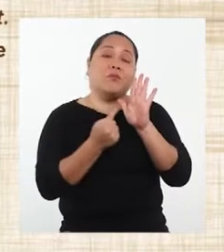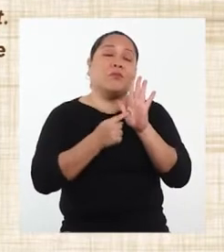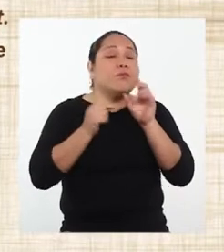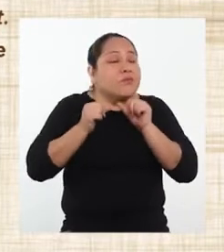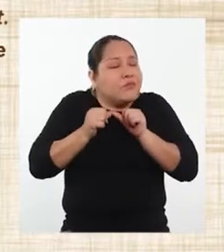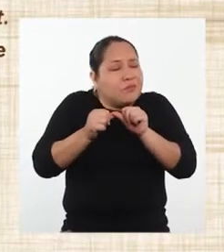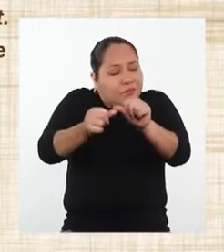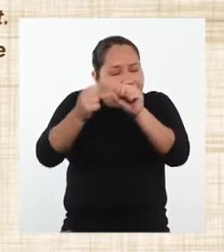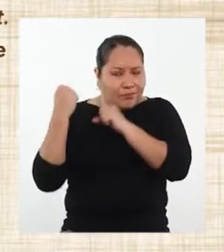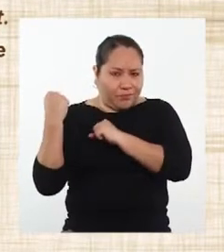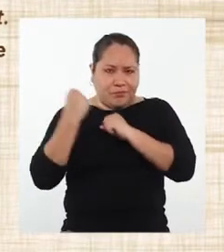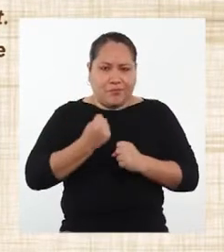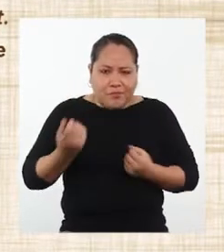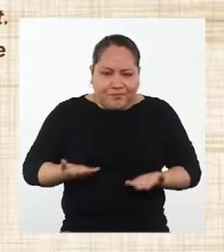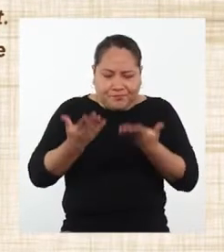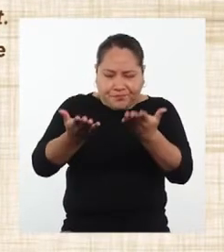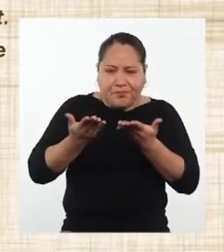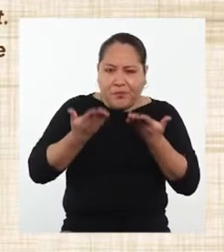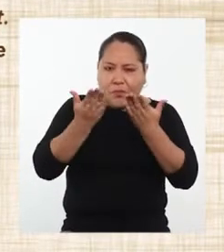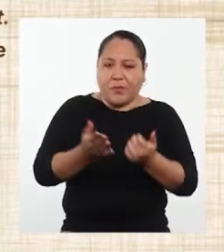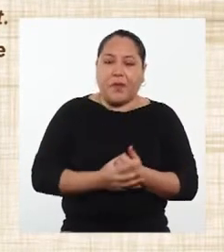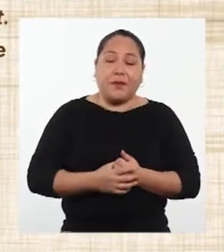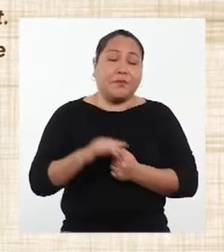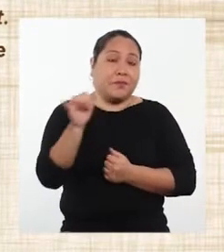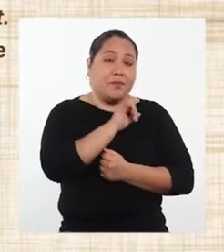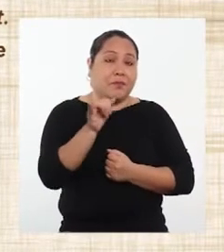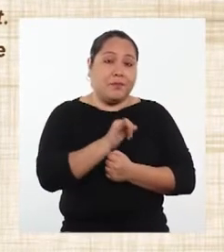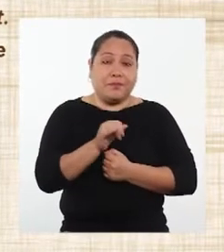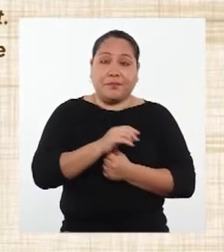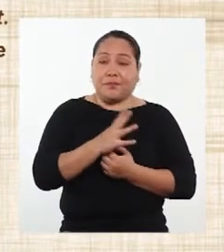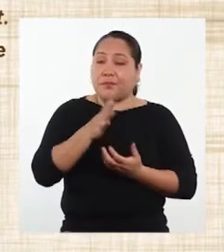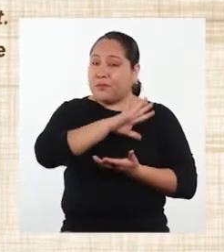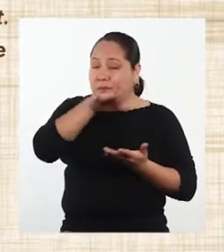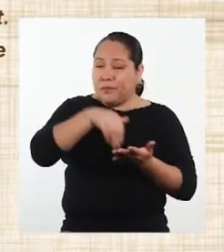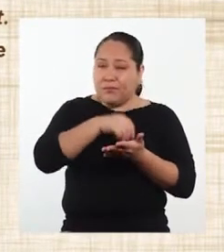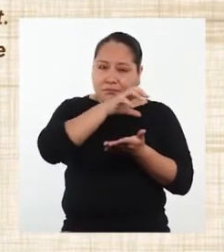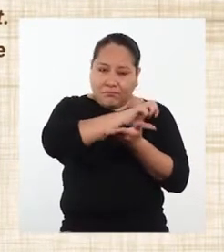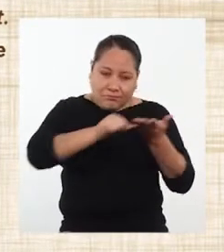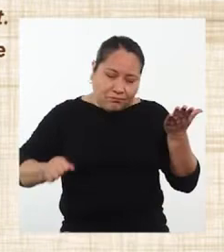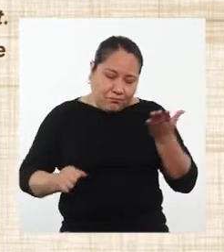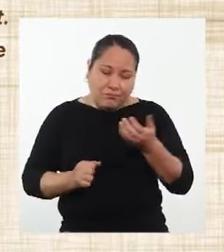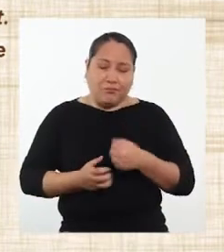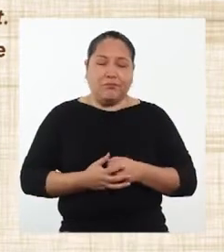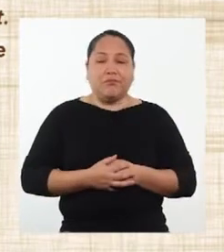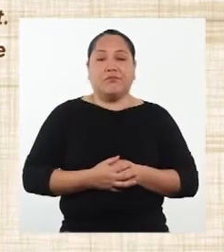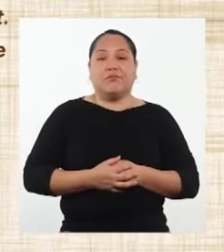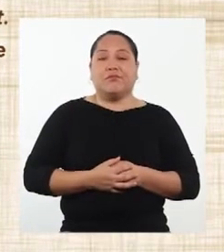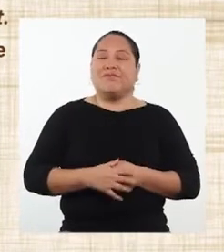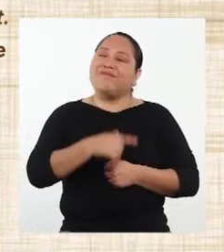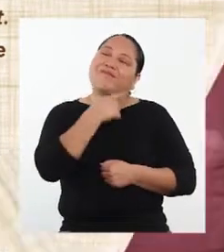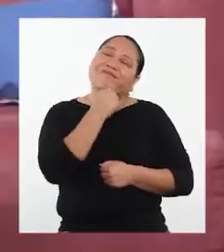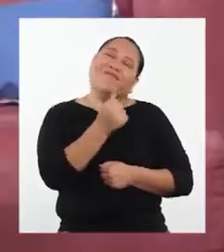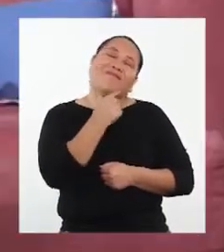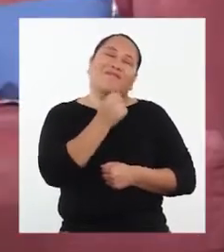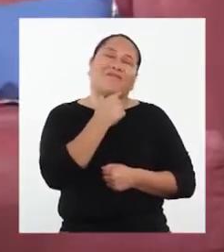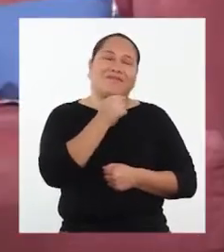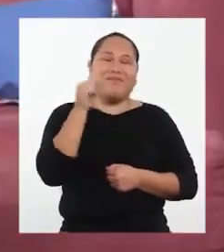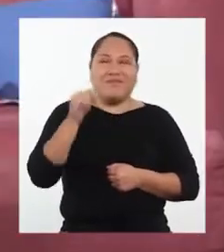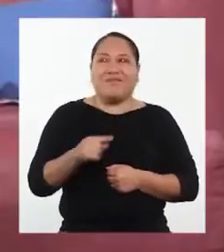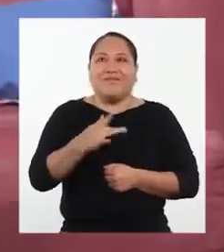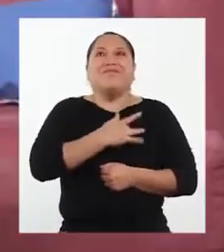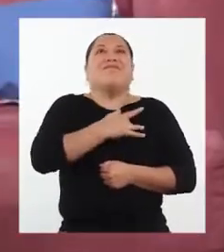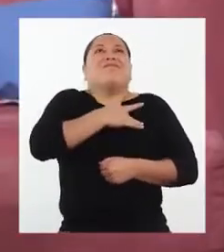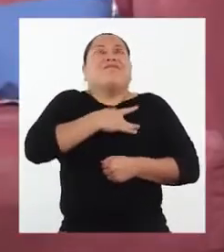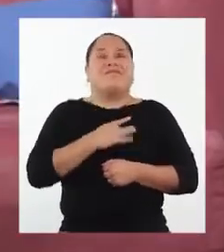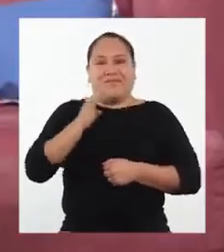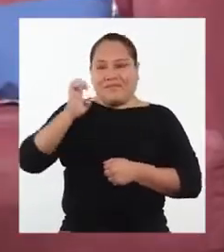muestra, firme si todo le dan y lo mismo si todo le niegan. Me gustaron